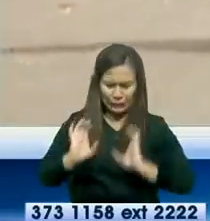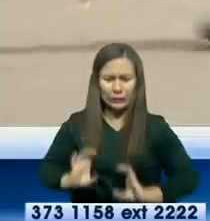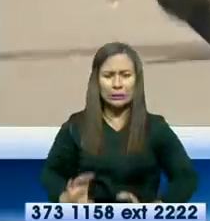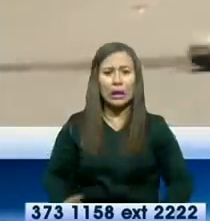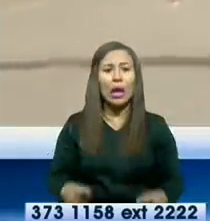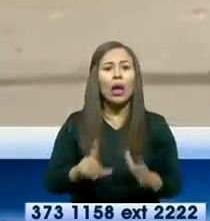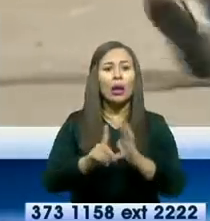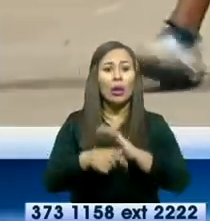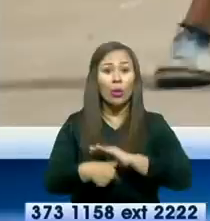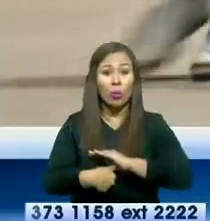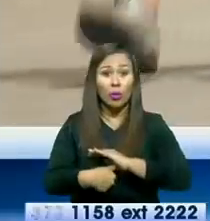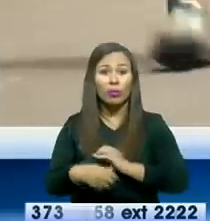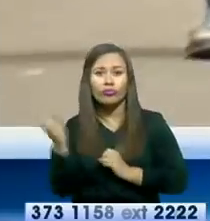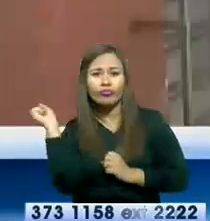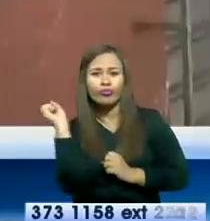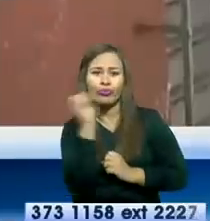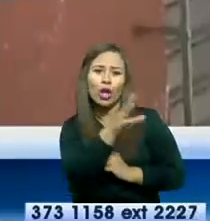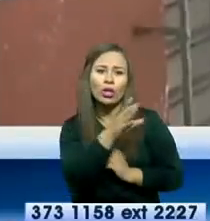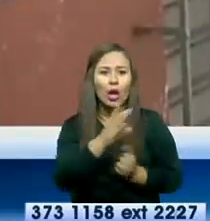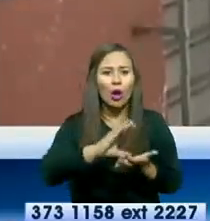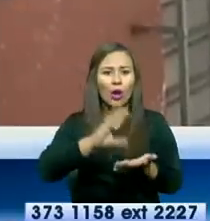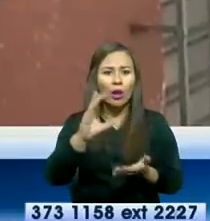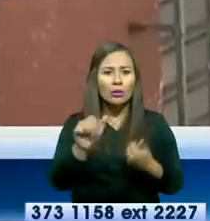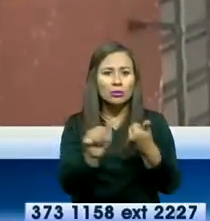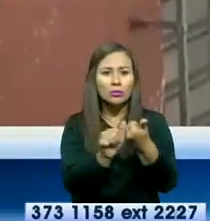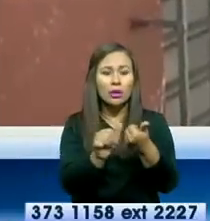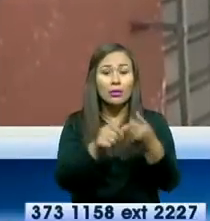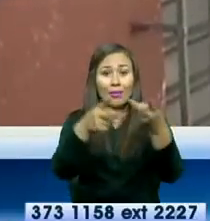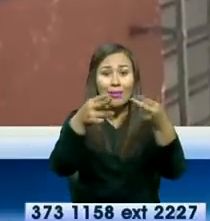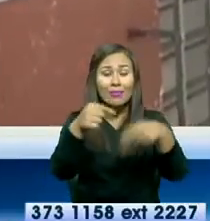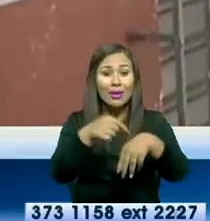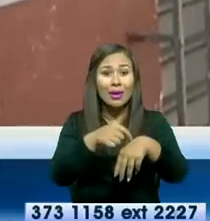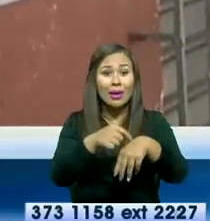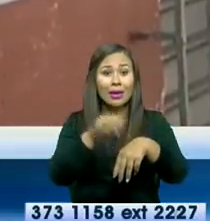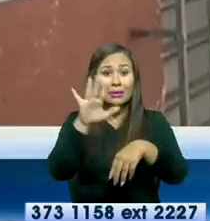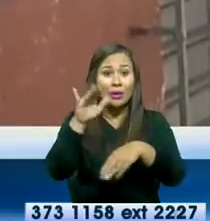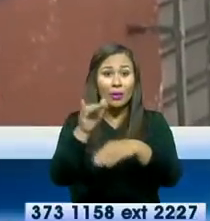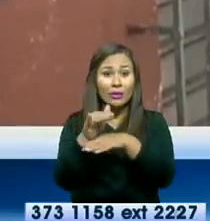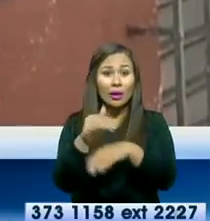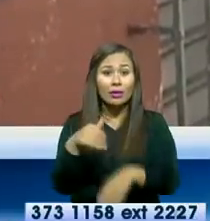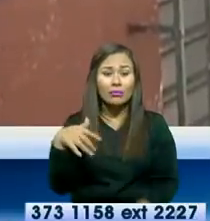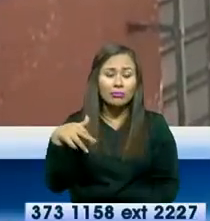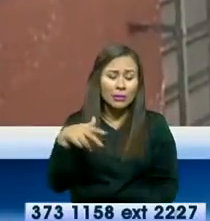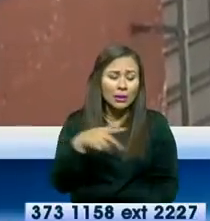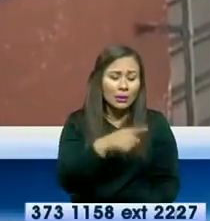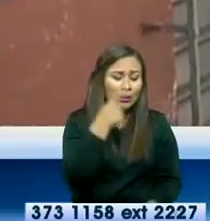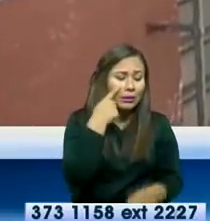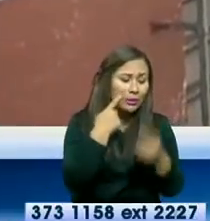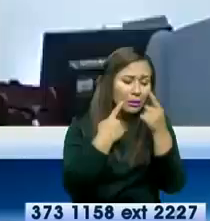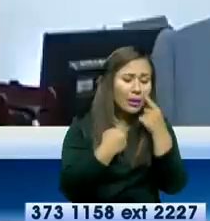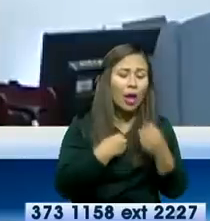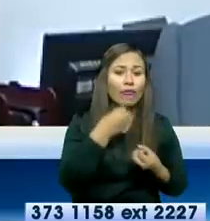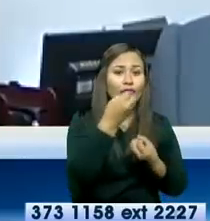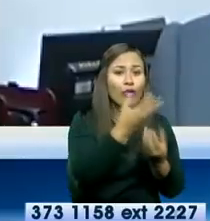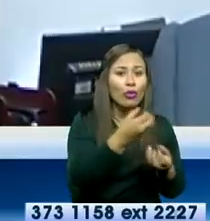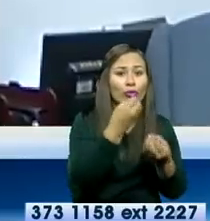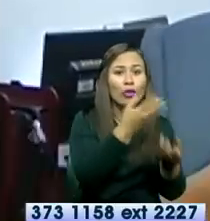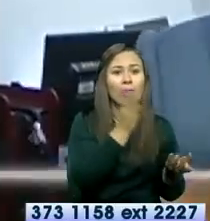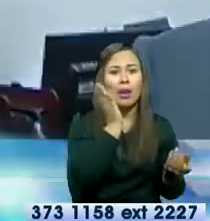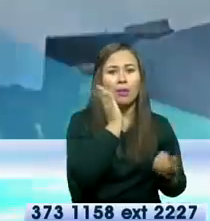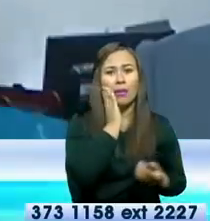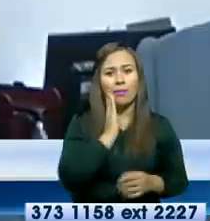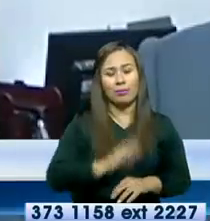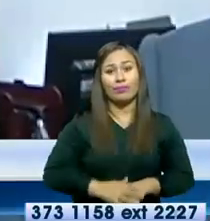a un kilómetro del colegio. Cerca de las 17 horas llegó a casa donde narró lo sucedido. Un examen médico de